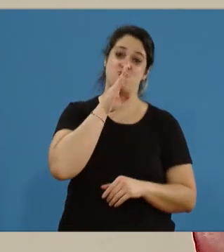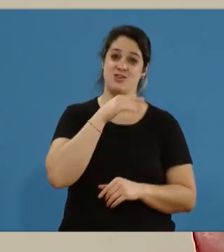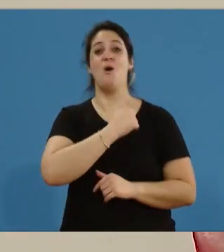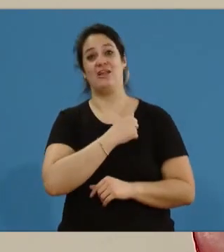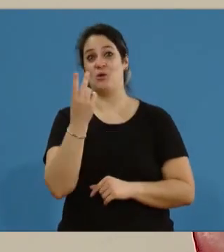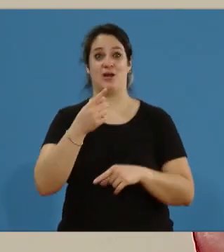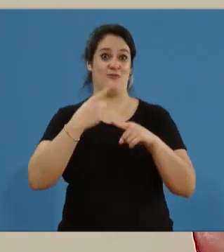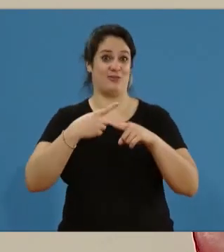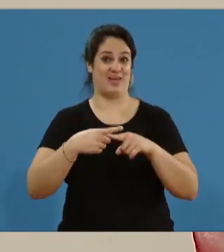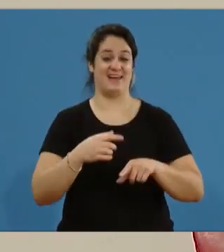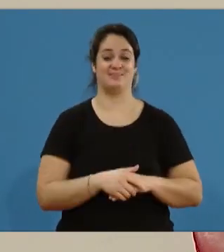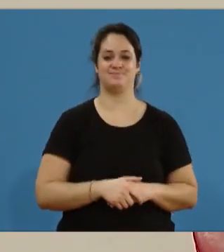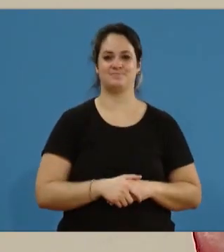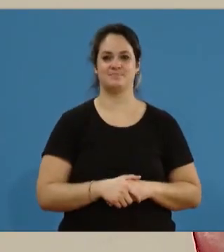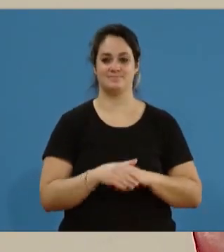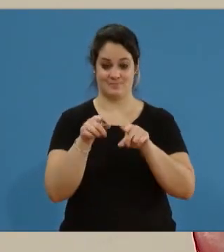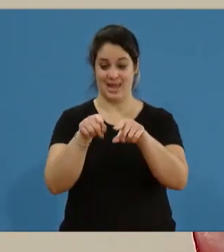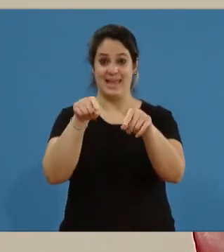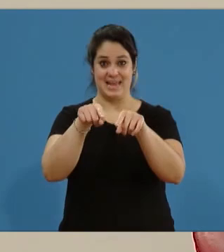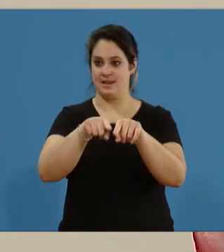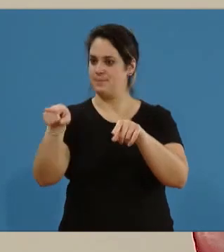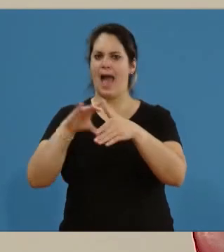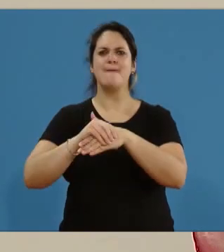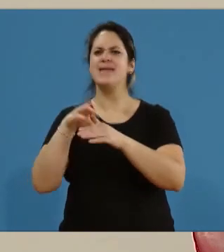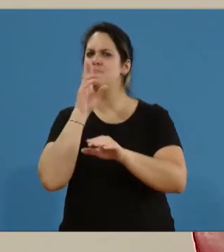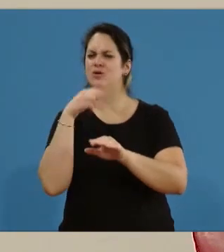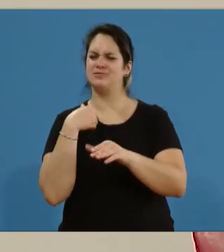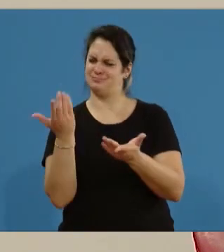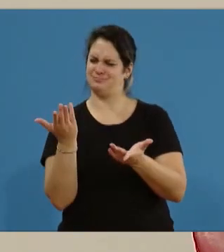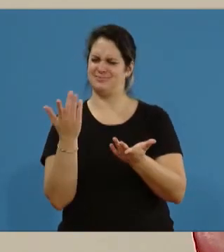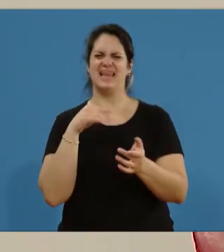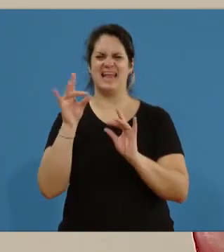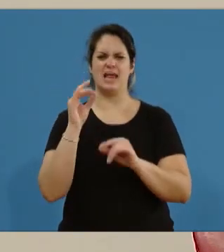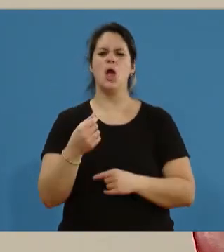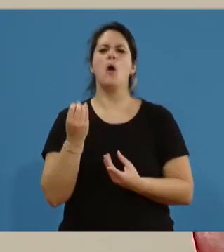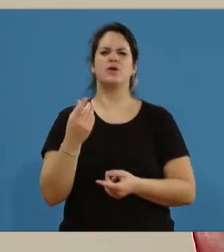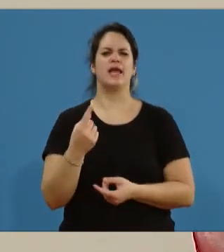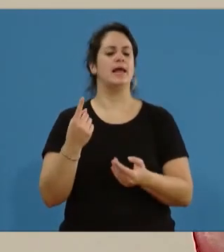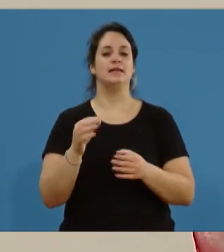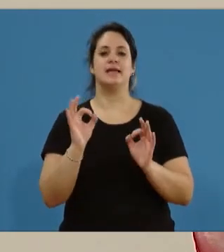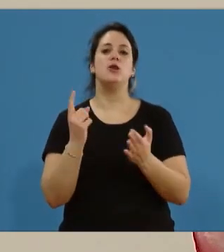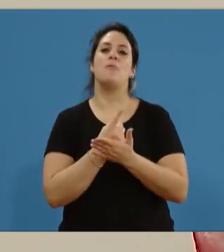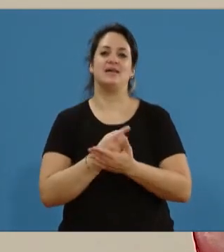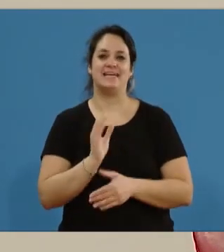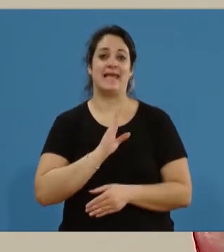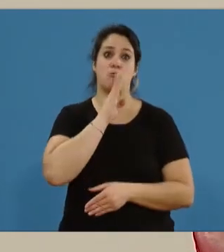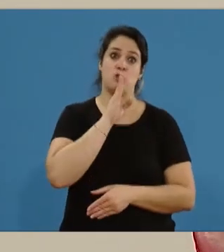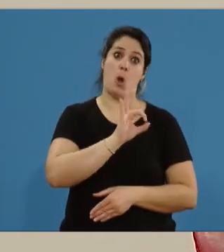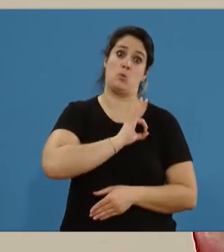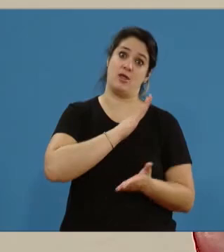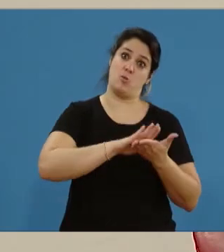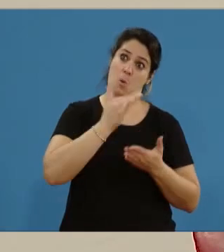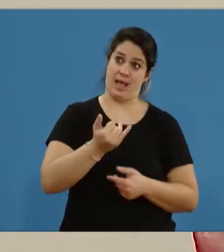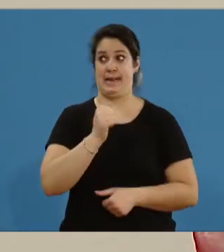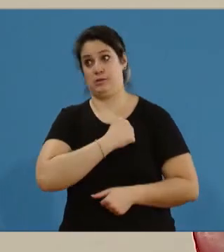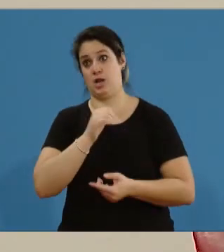religiones. Su amiga Teresa les dice que tendrían que elegir, porque nadie, pero nadie, pero nadie, pero